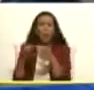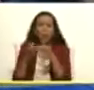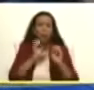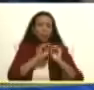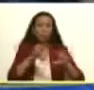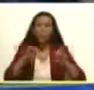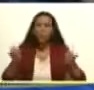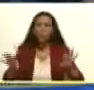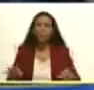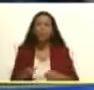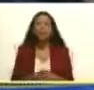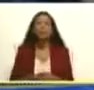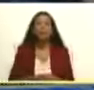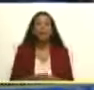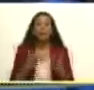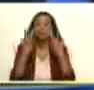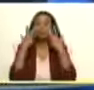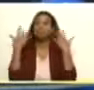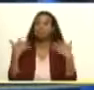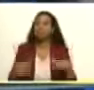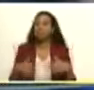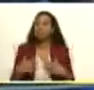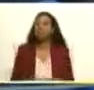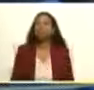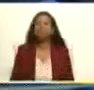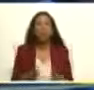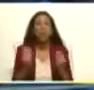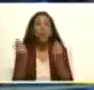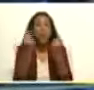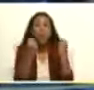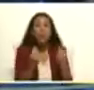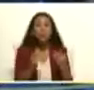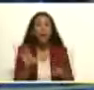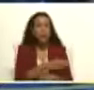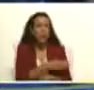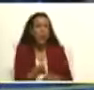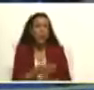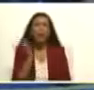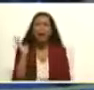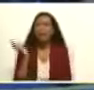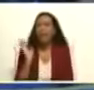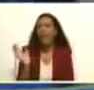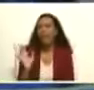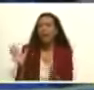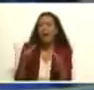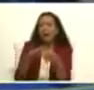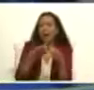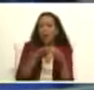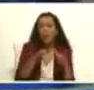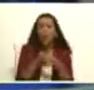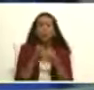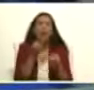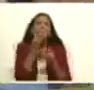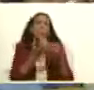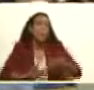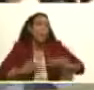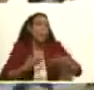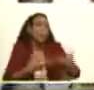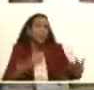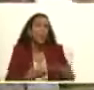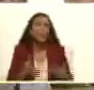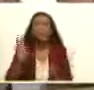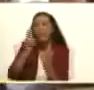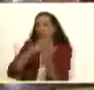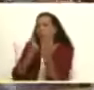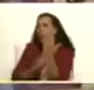los distintos movimientos. Es impresionante, presidente, la cantidad de cantos, de asambleas, de reuniones, de poesía, de